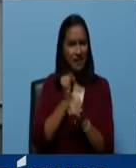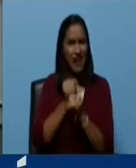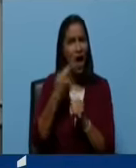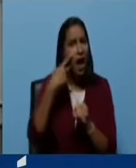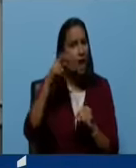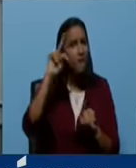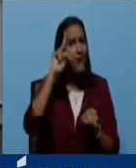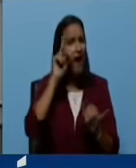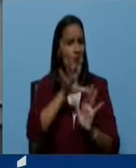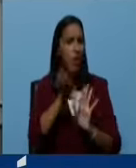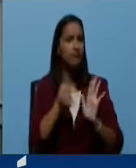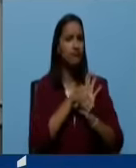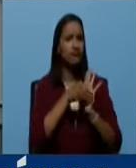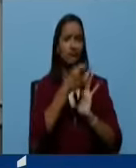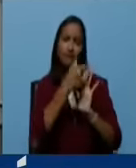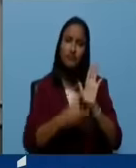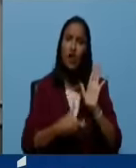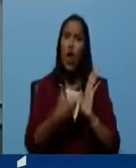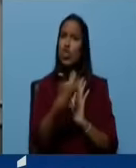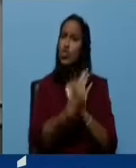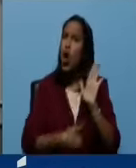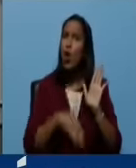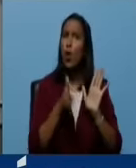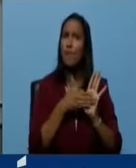de este ciudadano.